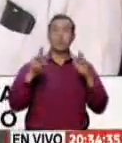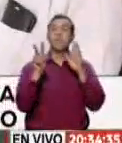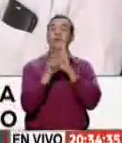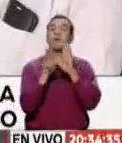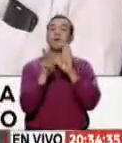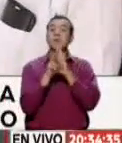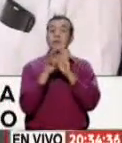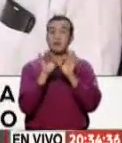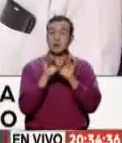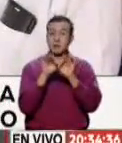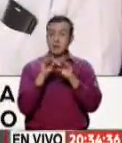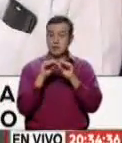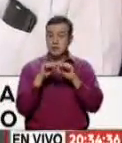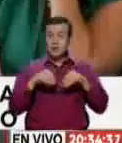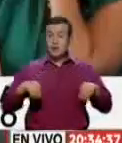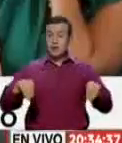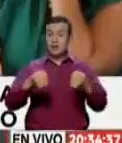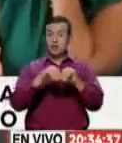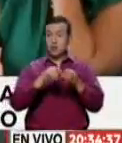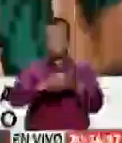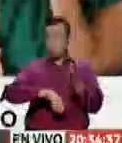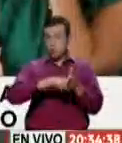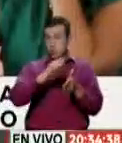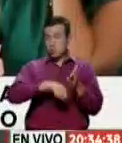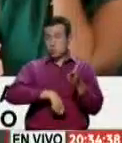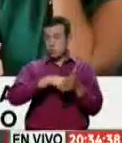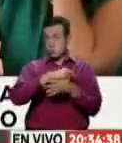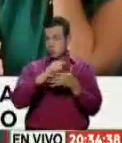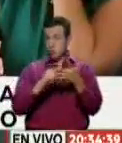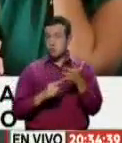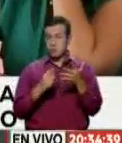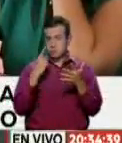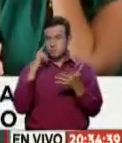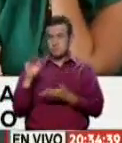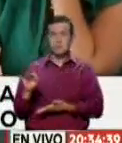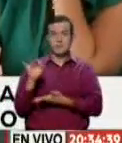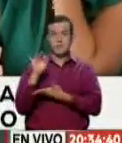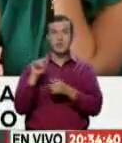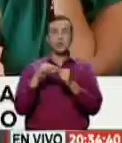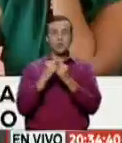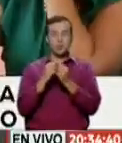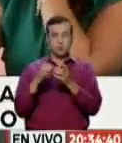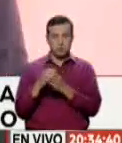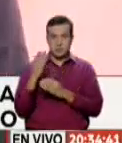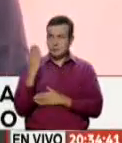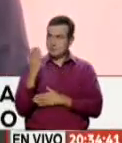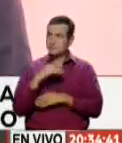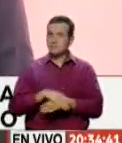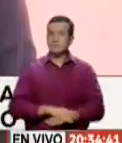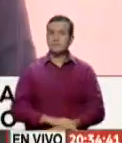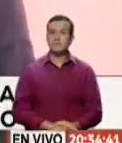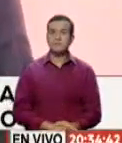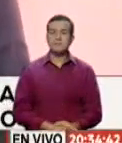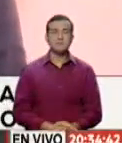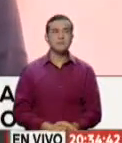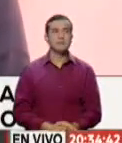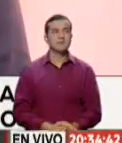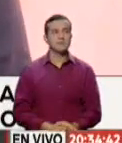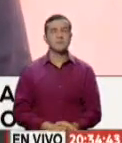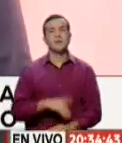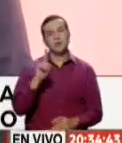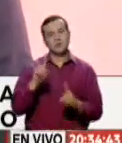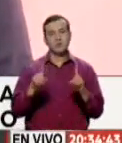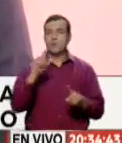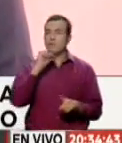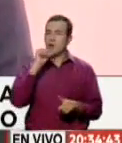y titulación de territorios, entre otras áreas a las que se refirió el representante de la NAHUE, Wilson Ima. Y unos pocos que